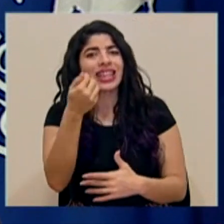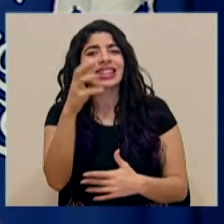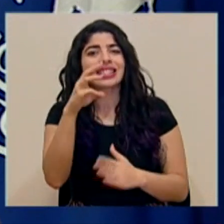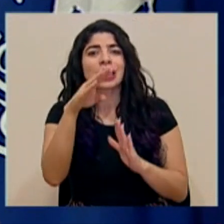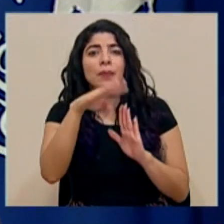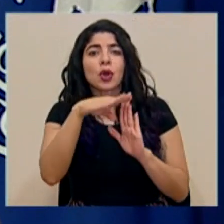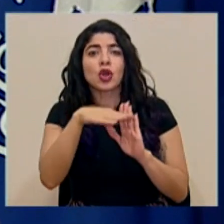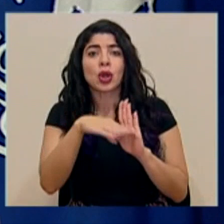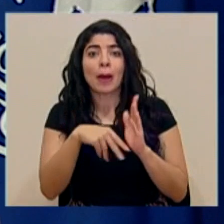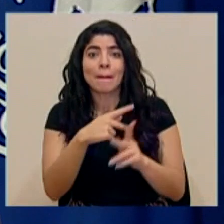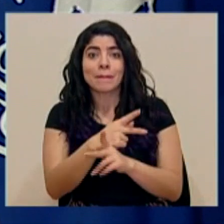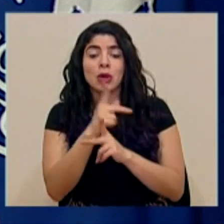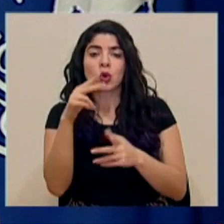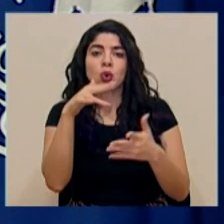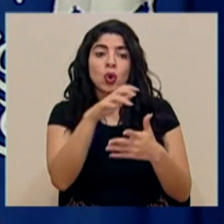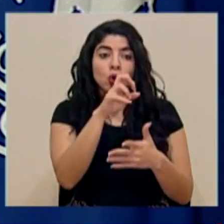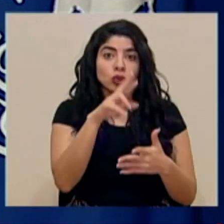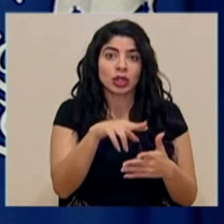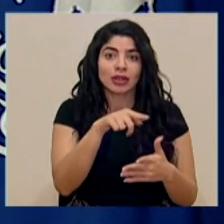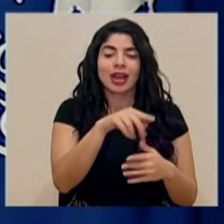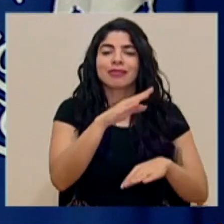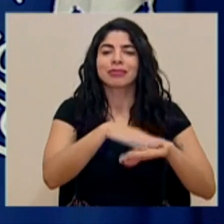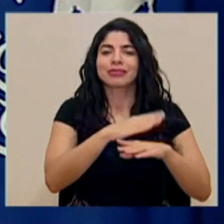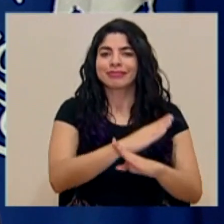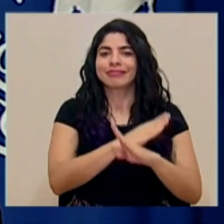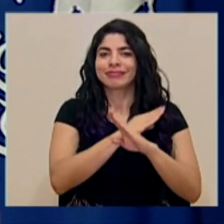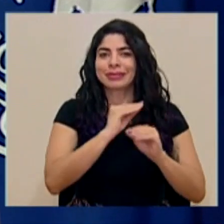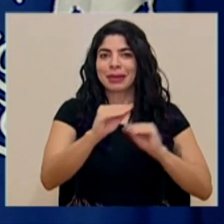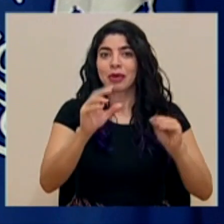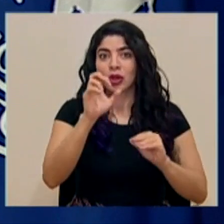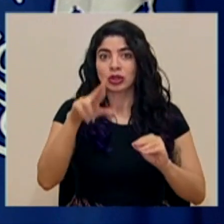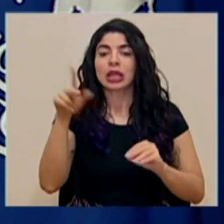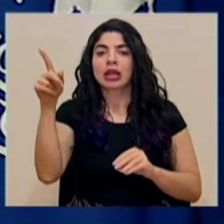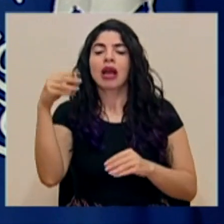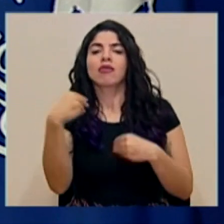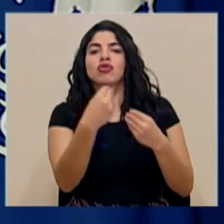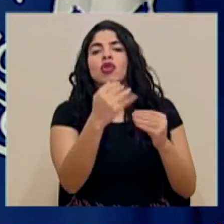16 protocolos de prevención del contagio que ha hecho Costa Rica.